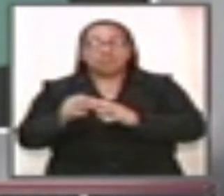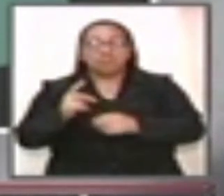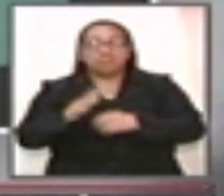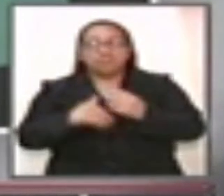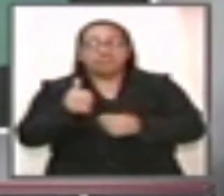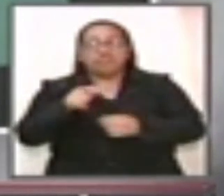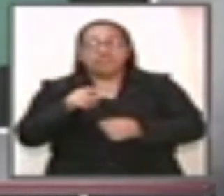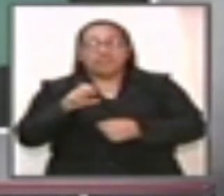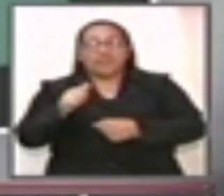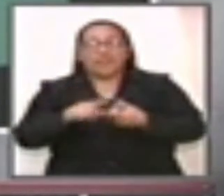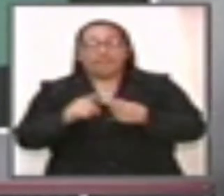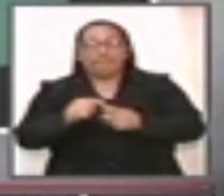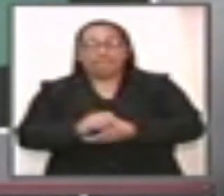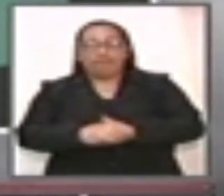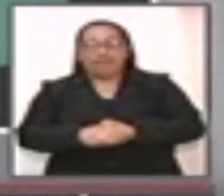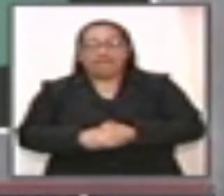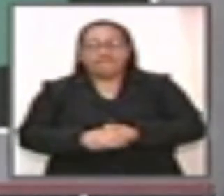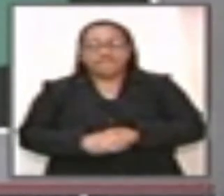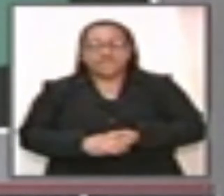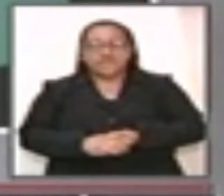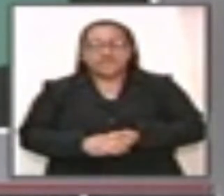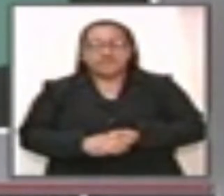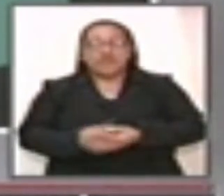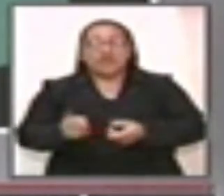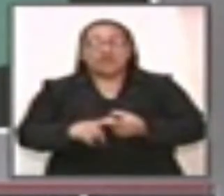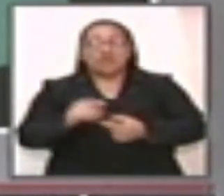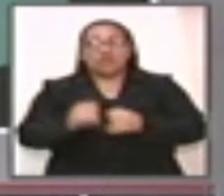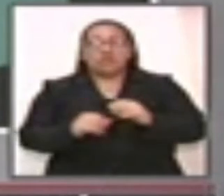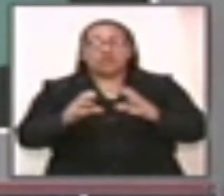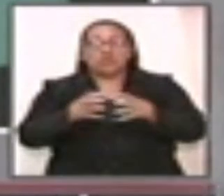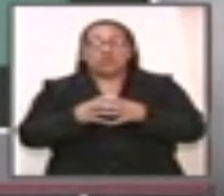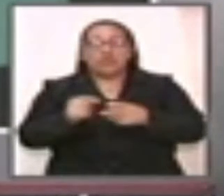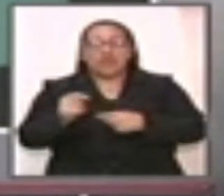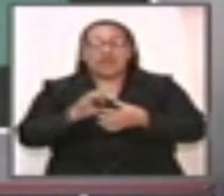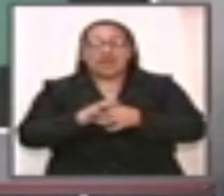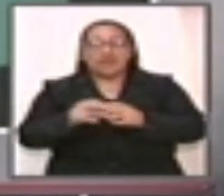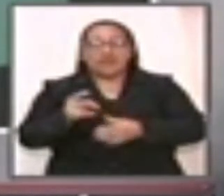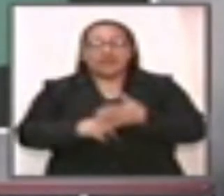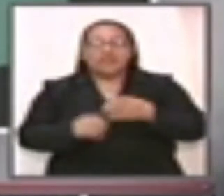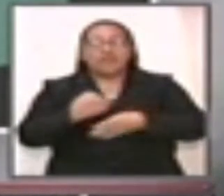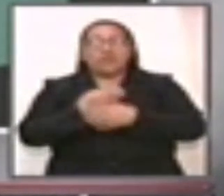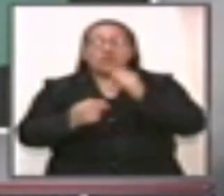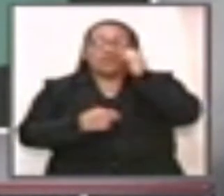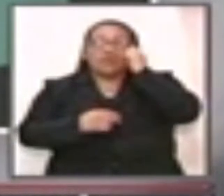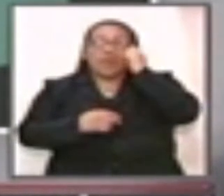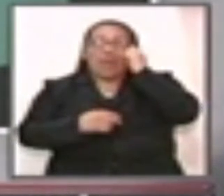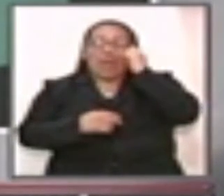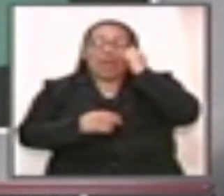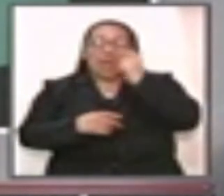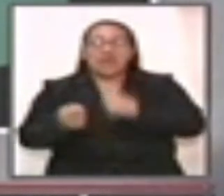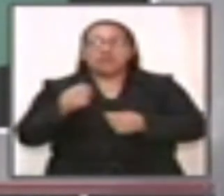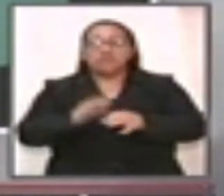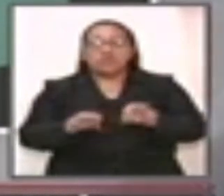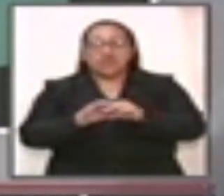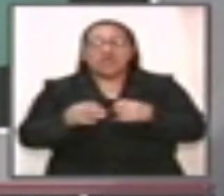la alpaca, desde el eslabón inicial hasta el último eslabón de la cadena. En lo que es estrategia sectorial y mercados